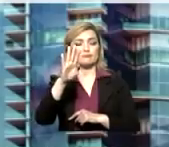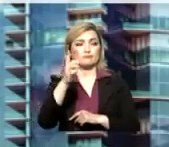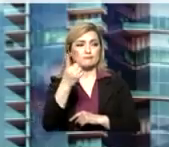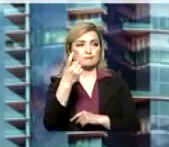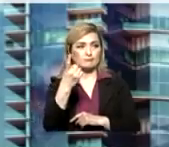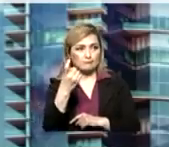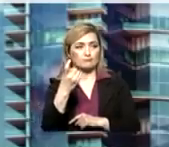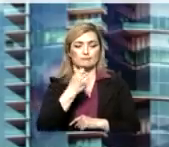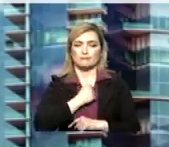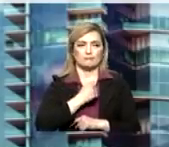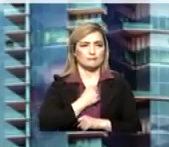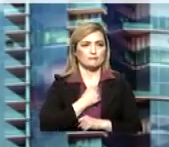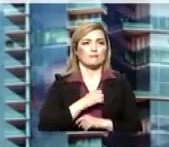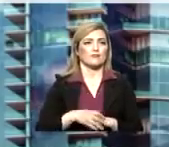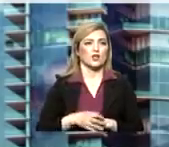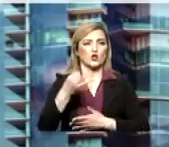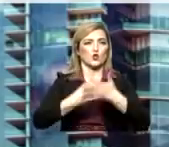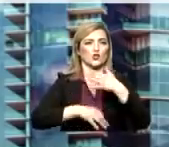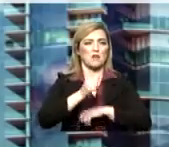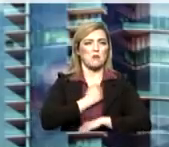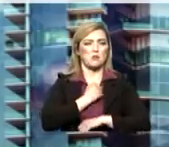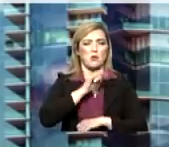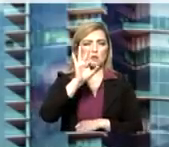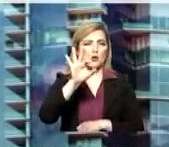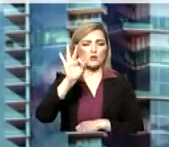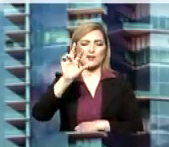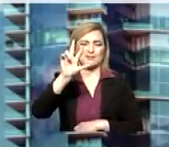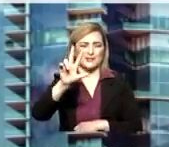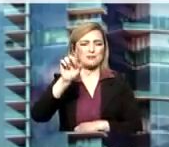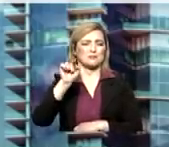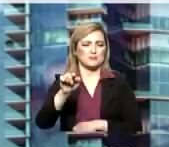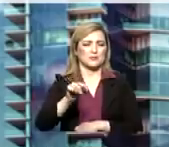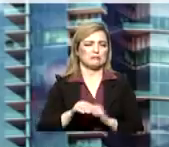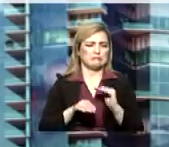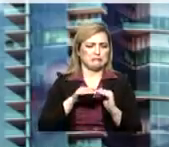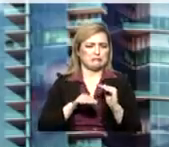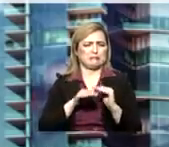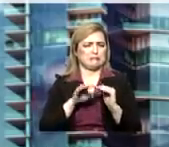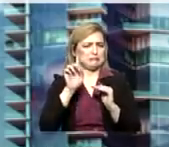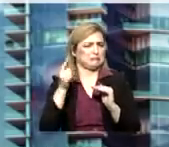$1,411,000 en activos y $471,000 en pasivos y un patrimonio de